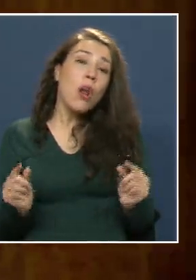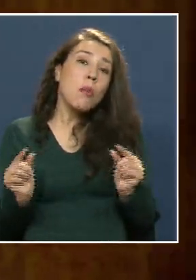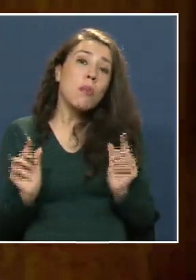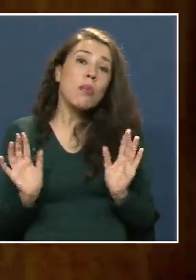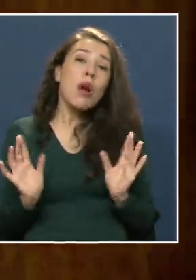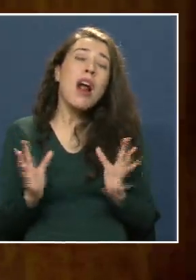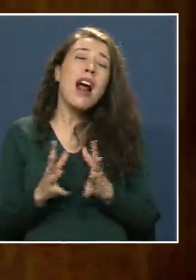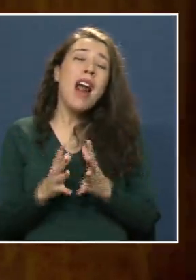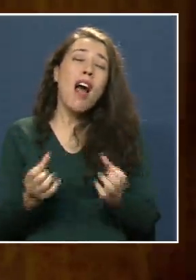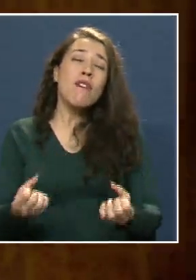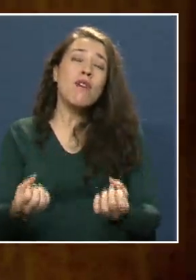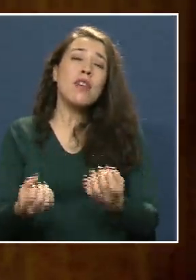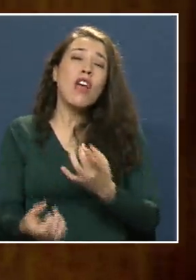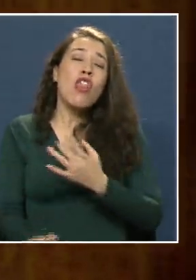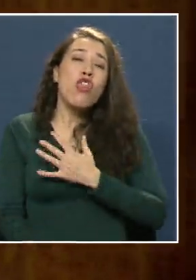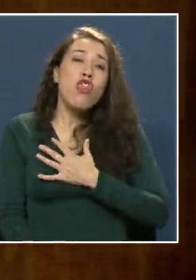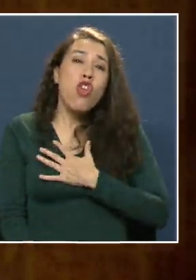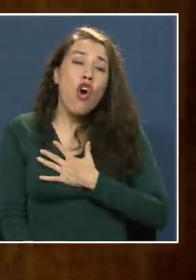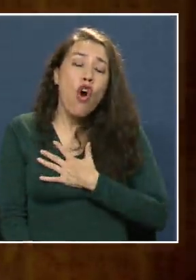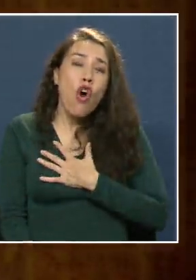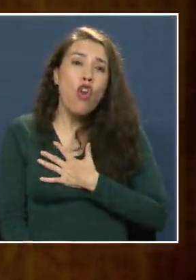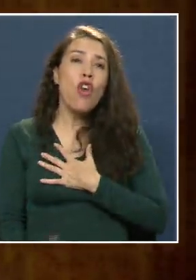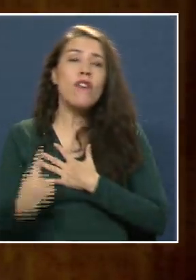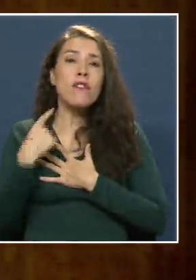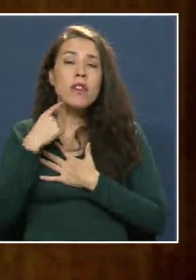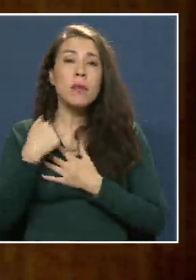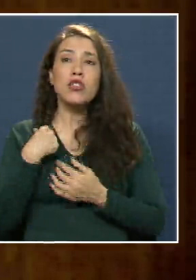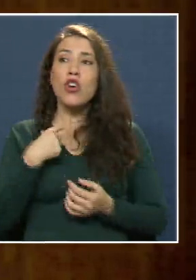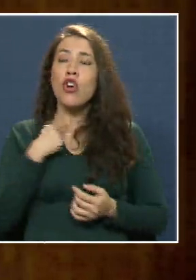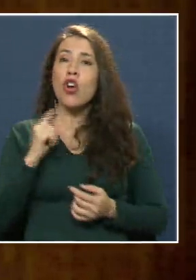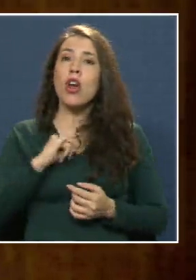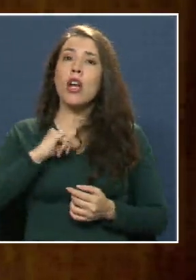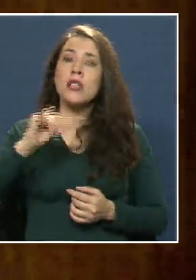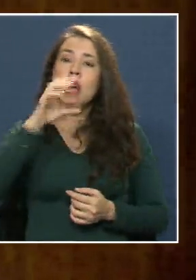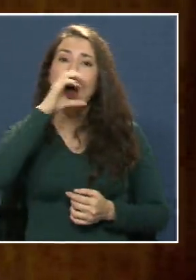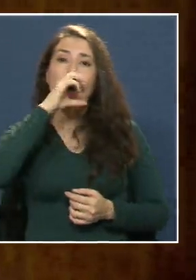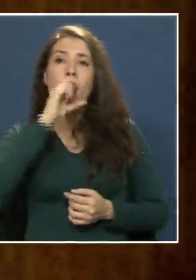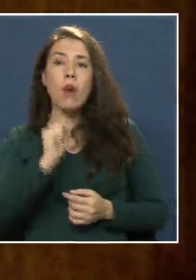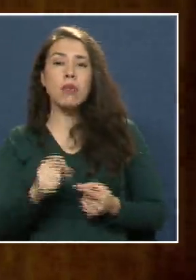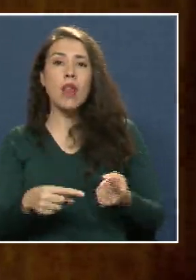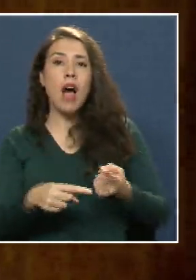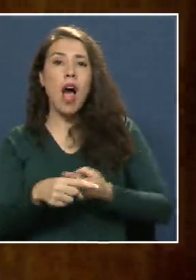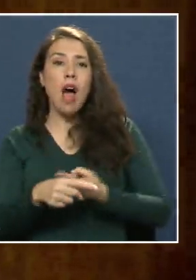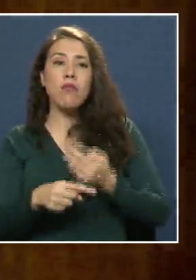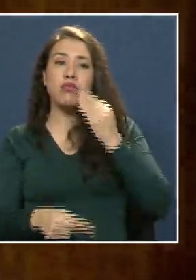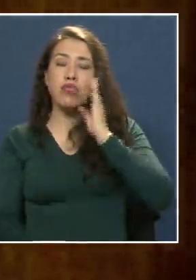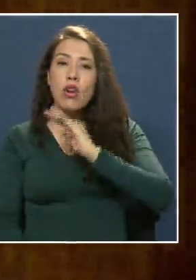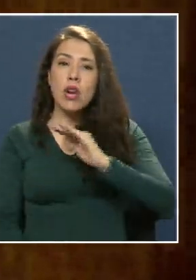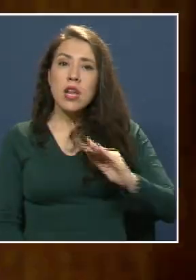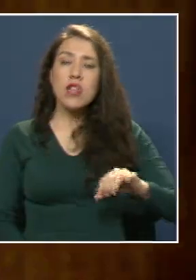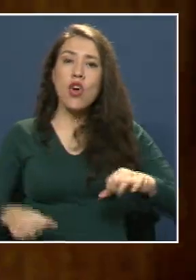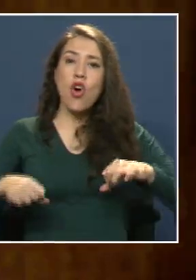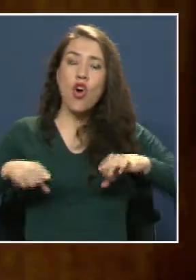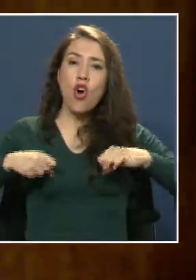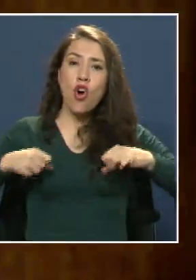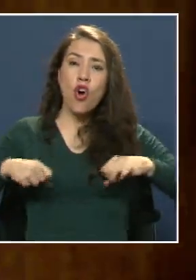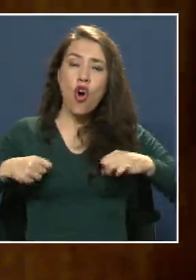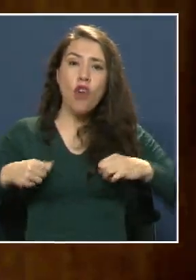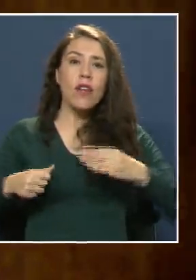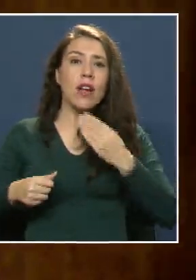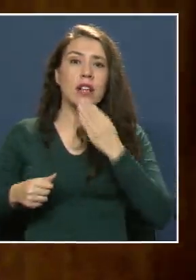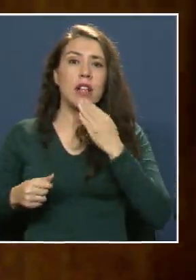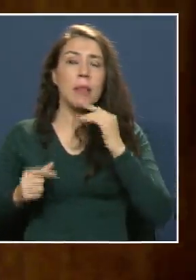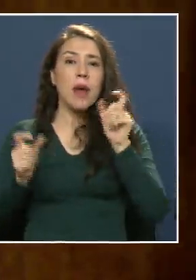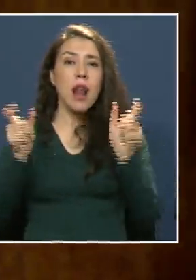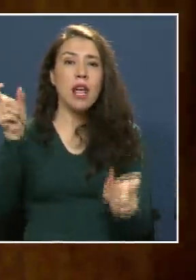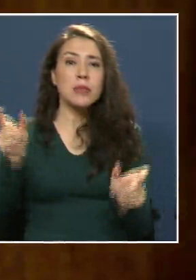tremendo dolor de las víctimas. Porque no quiero que se siga tolerando el abuso a nuestros niños, a nuestros jóvenes y tampoco a